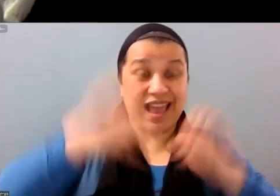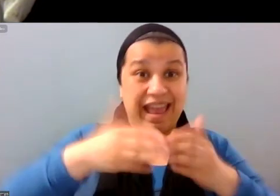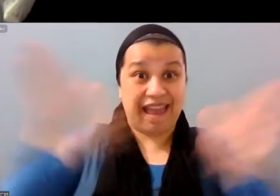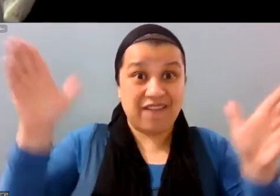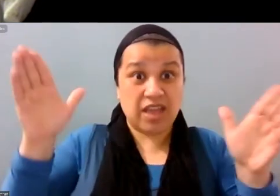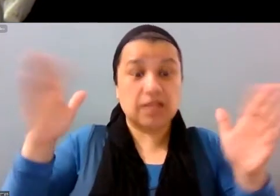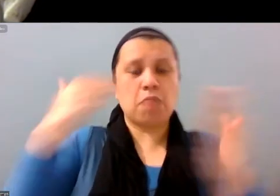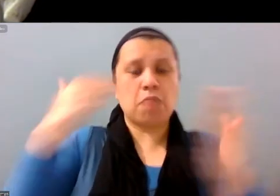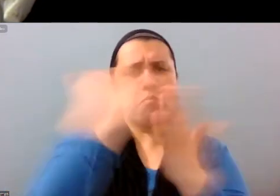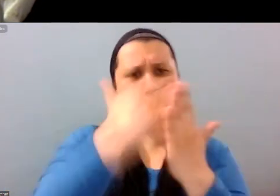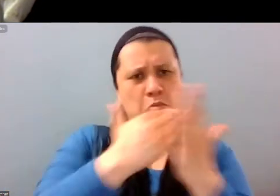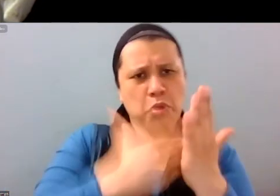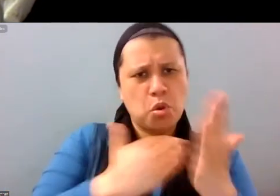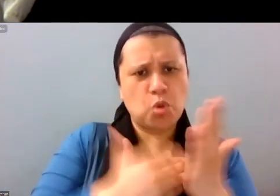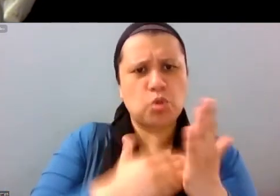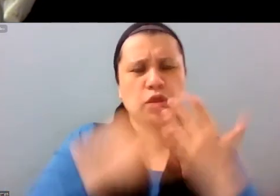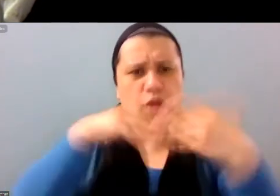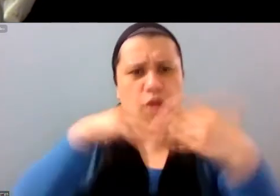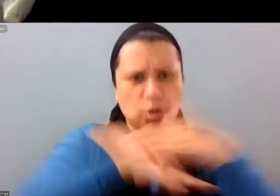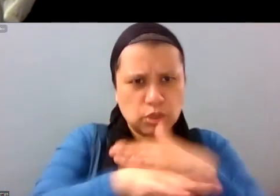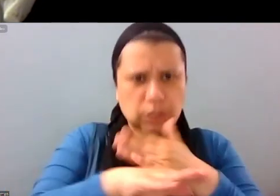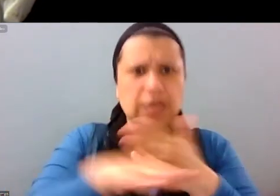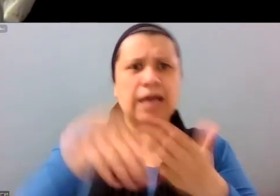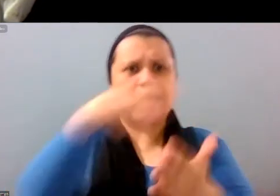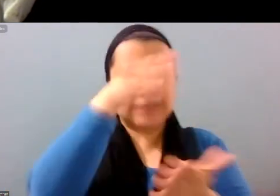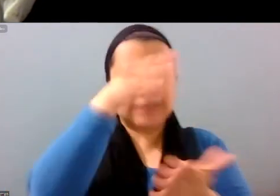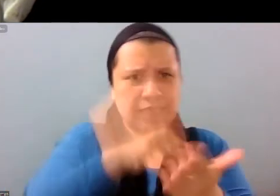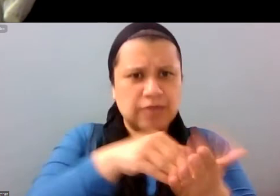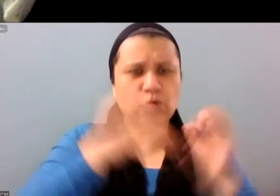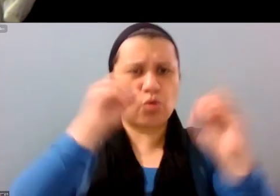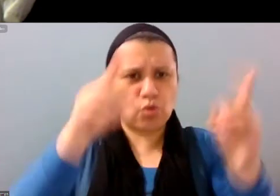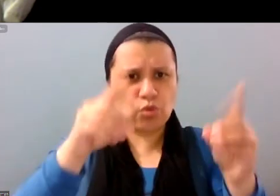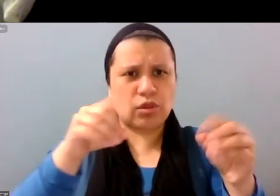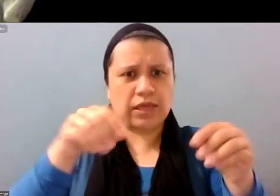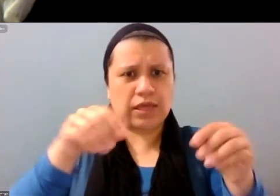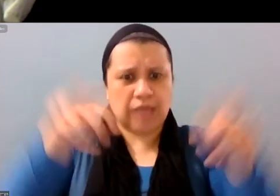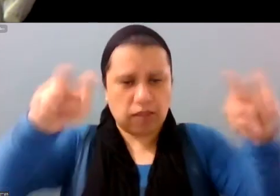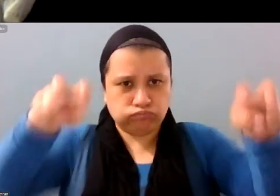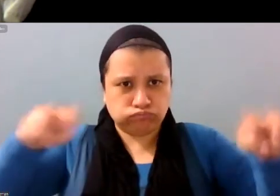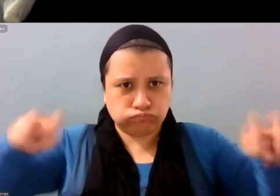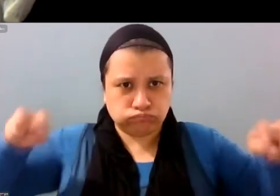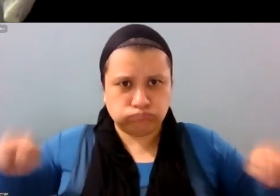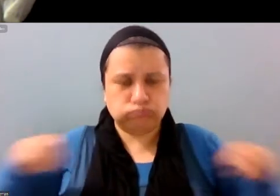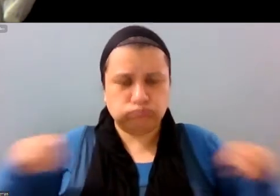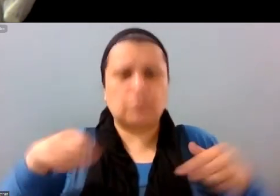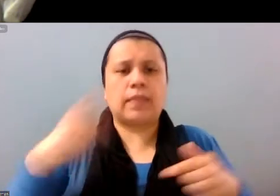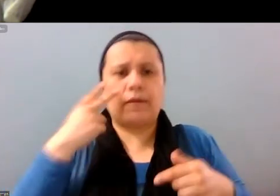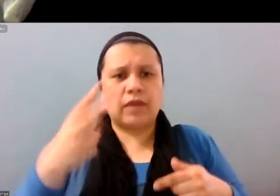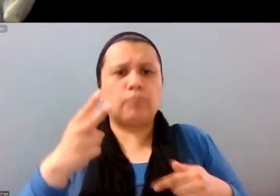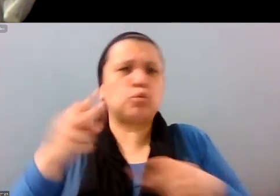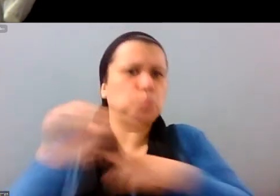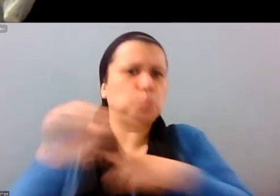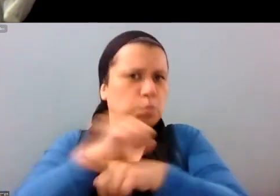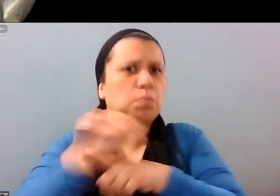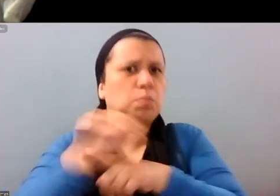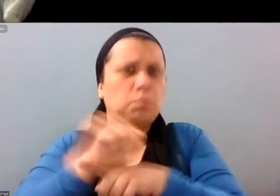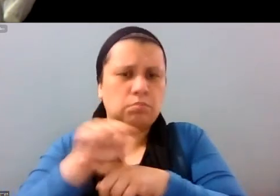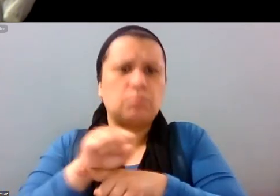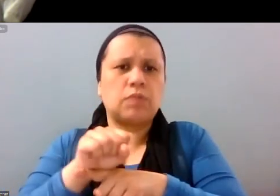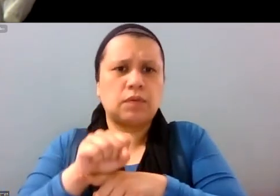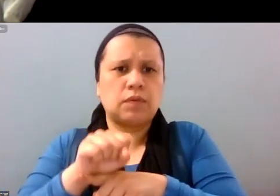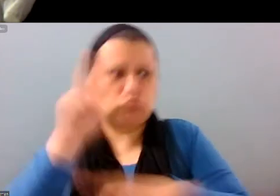de ingresos a los centros educativos de distribución del aula por ejemplo en donde tuvimos prácticas monitoreamos